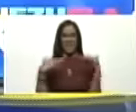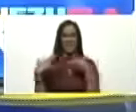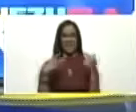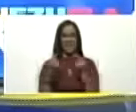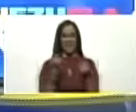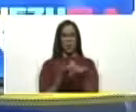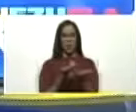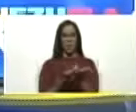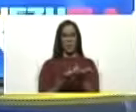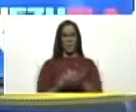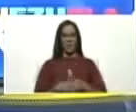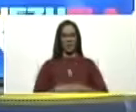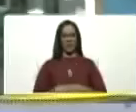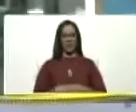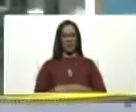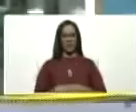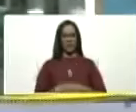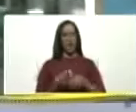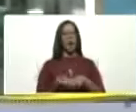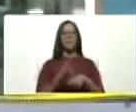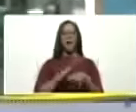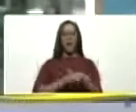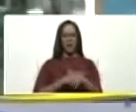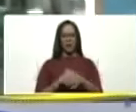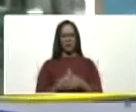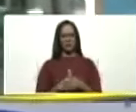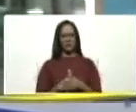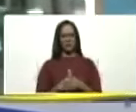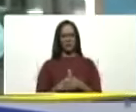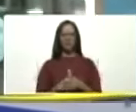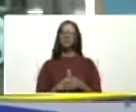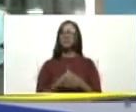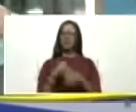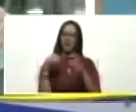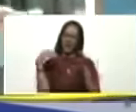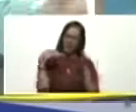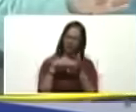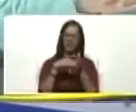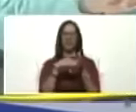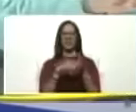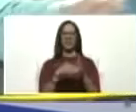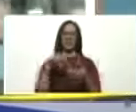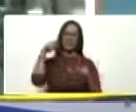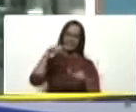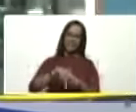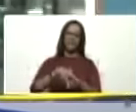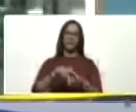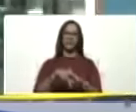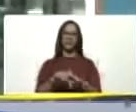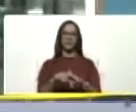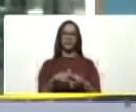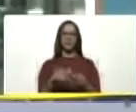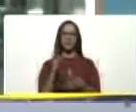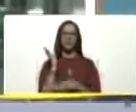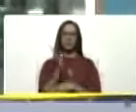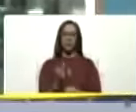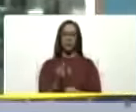económica, lo peor del ataque, las agresiones imperiales con las sanciones.